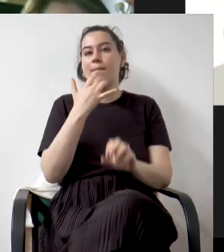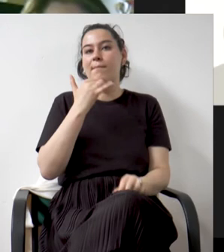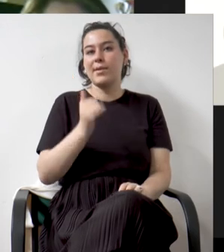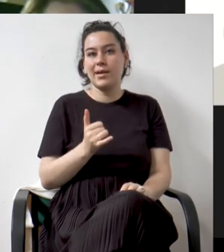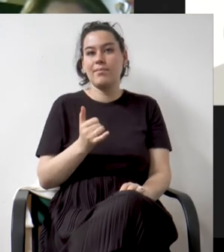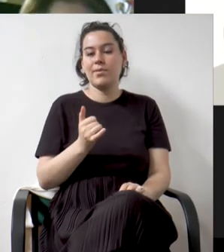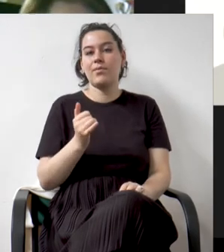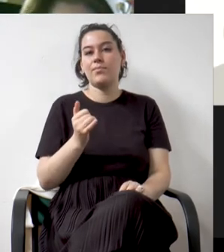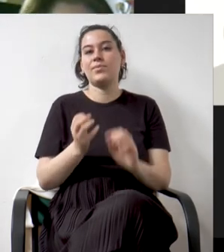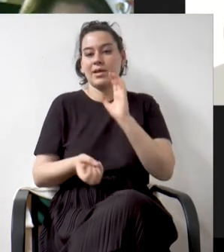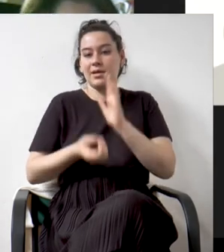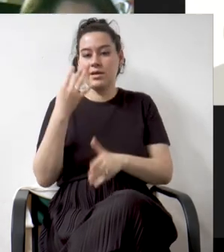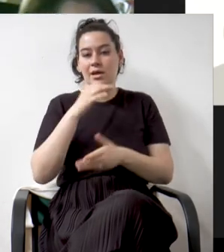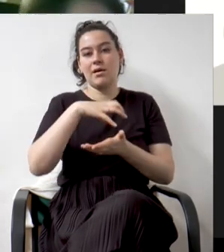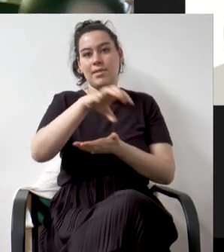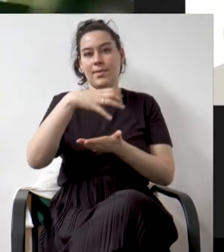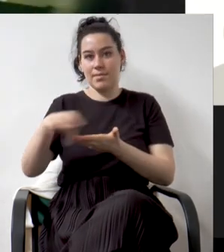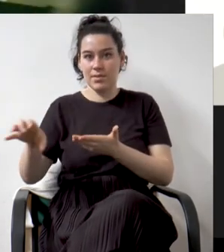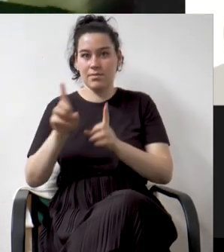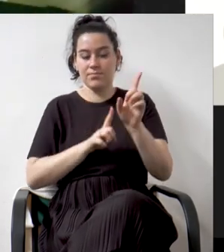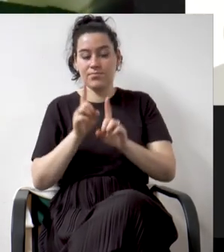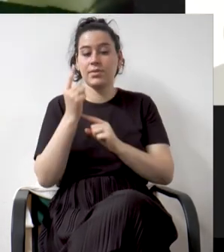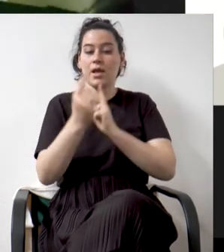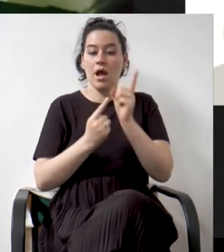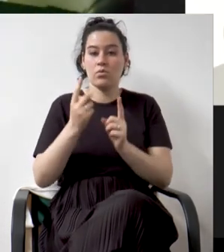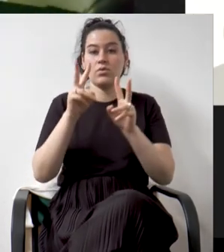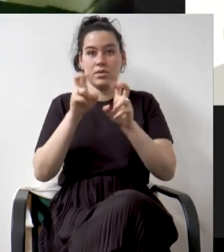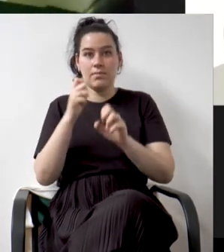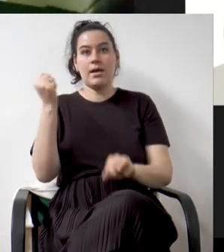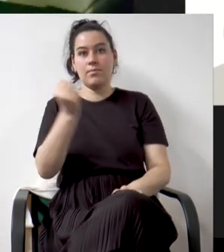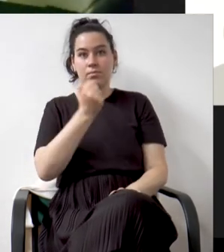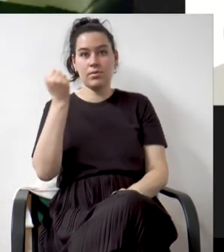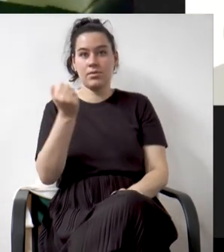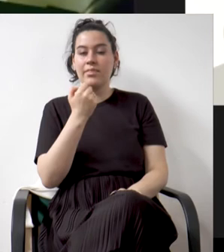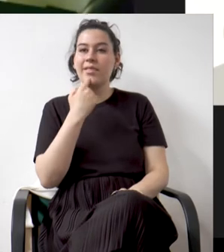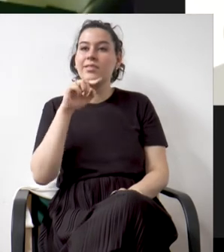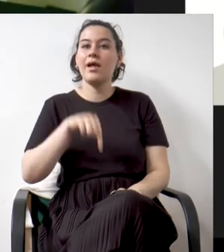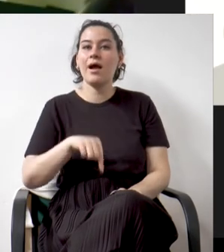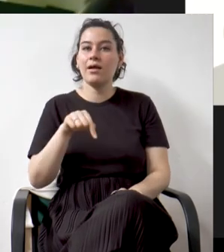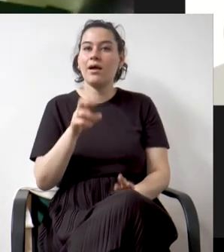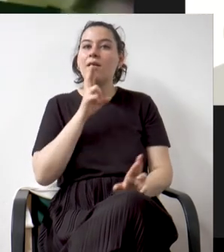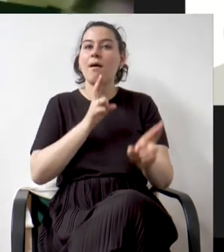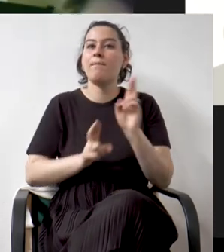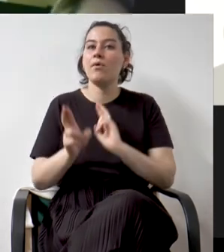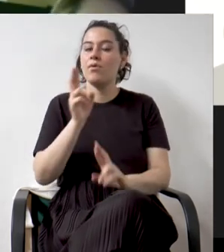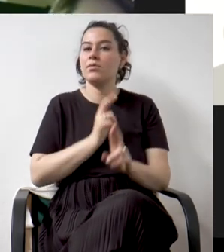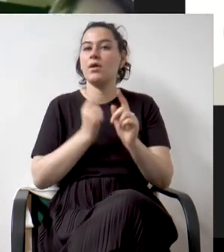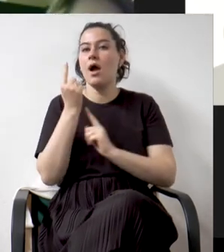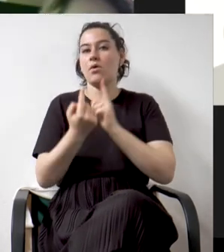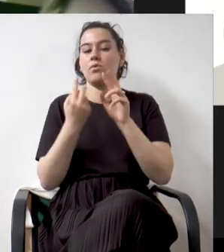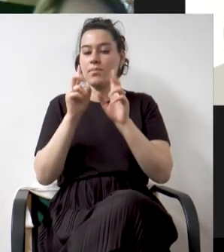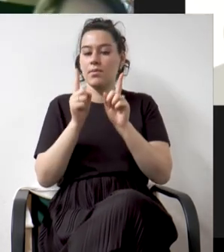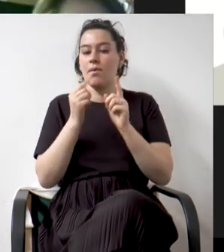la constitución de los departamentos académicos. Y algunas cuestiones centrales que se mencionaron acá, que responden a algunas de las